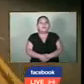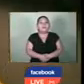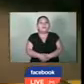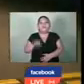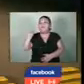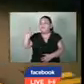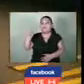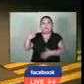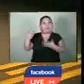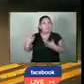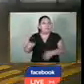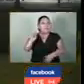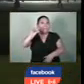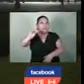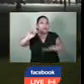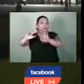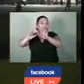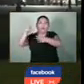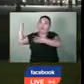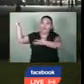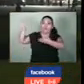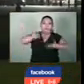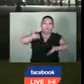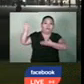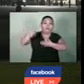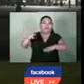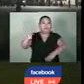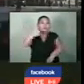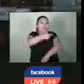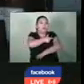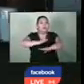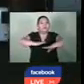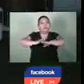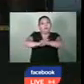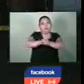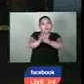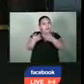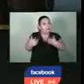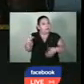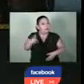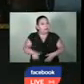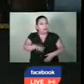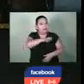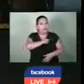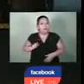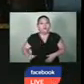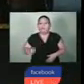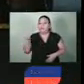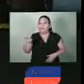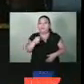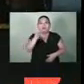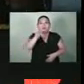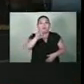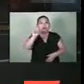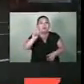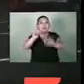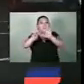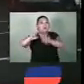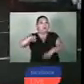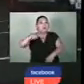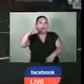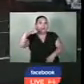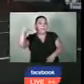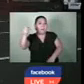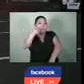Es el 28º lote de vacunas contra el coronavirus que ingresa al país con más de 127 mil dosis de la farmacéutica